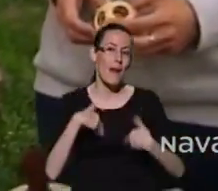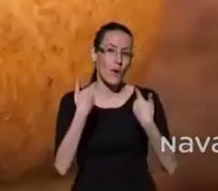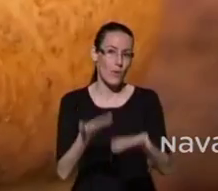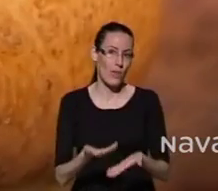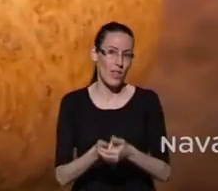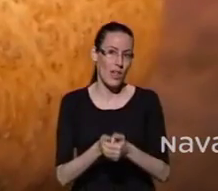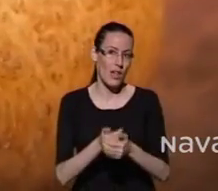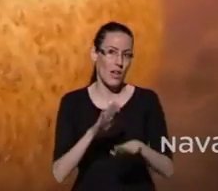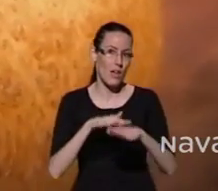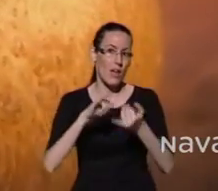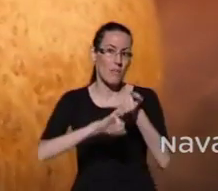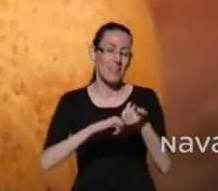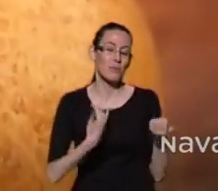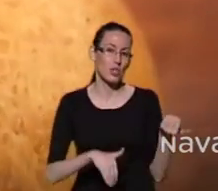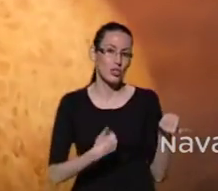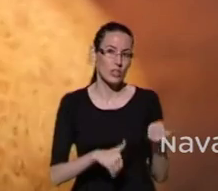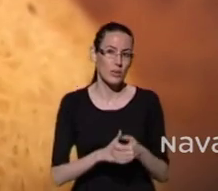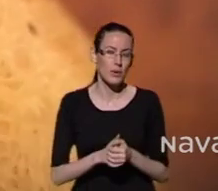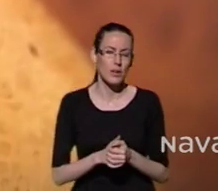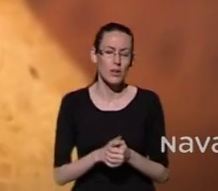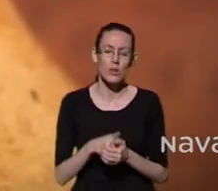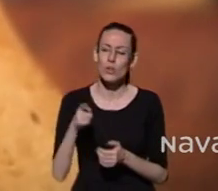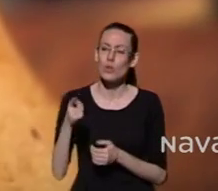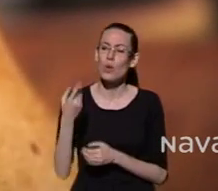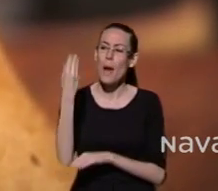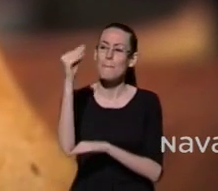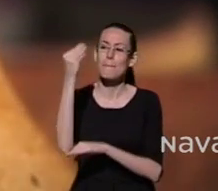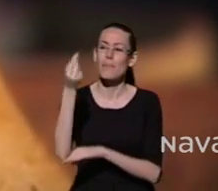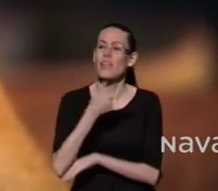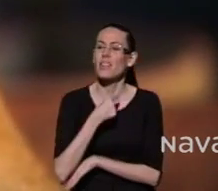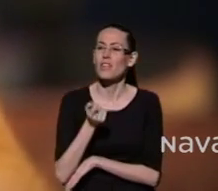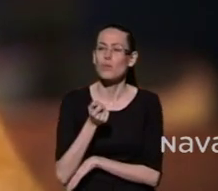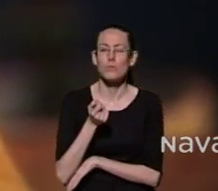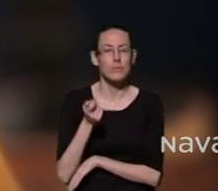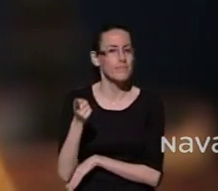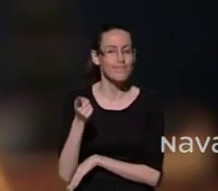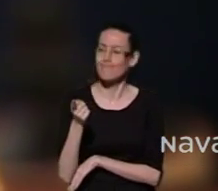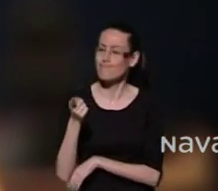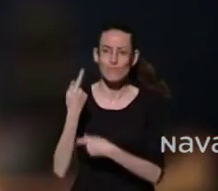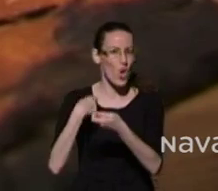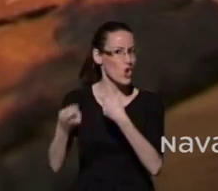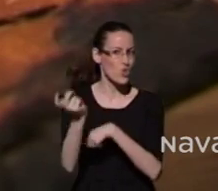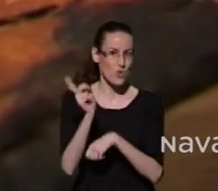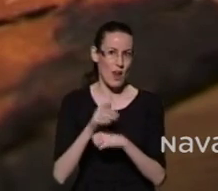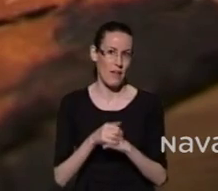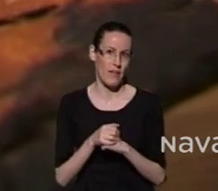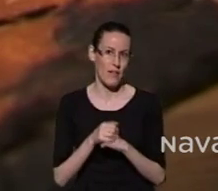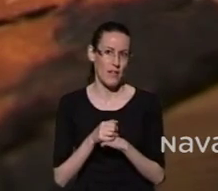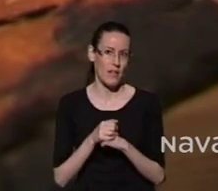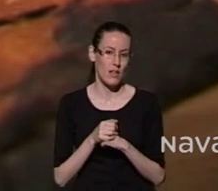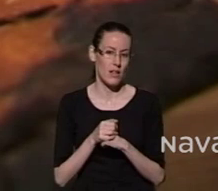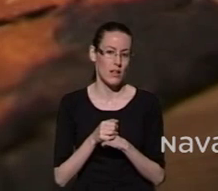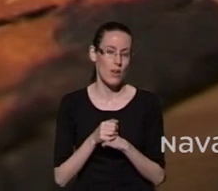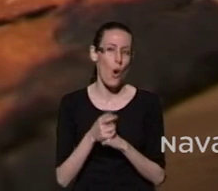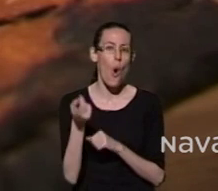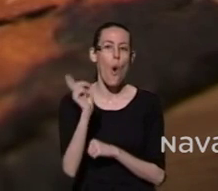un matrimonio de Sevilla. ¿Has visto alguna pieza que te guste y que digas, esto no la puedo coger? Ah, pues eso casi todos los